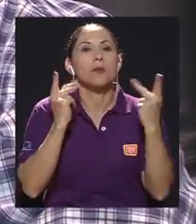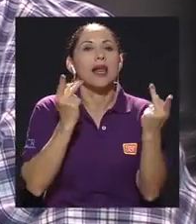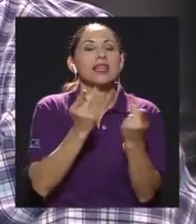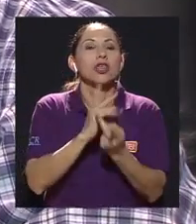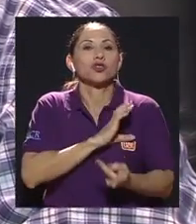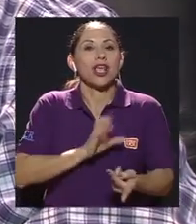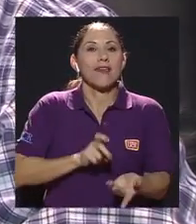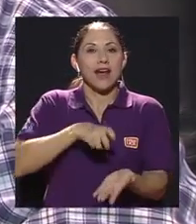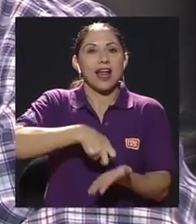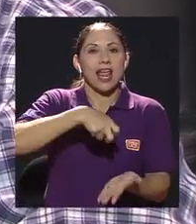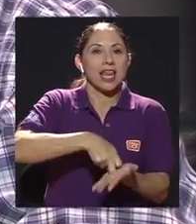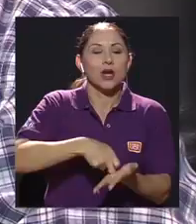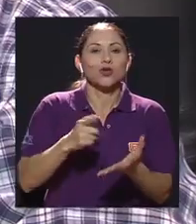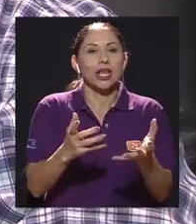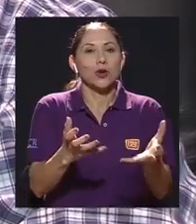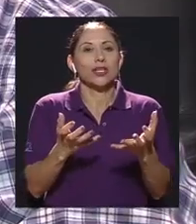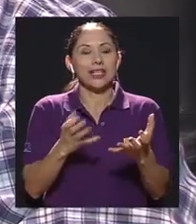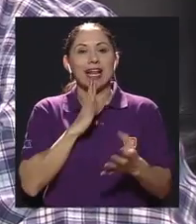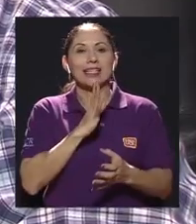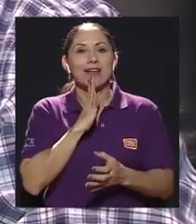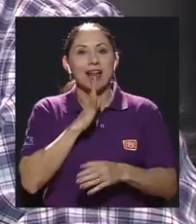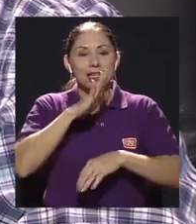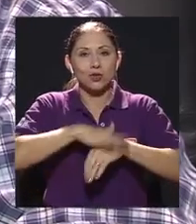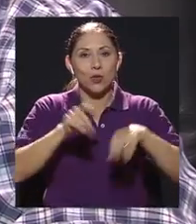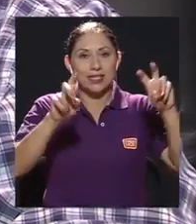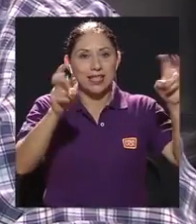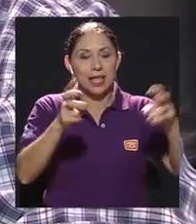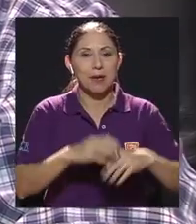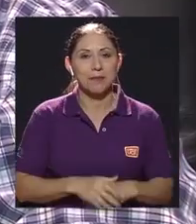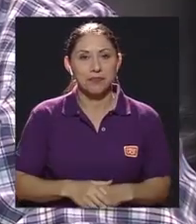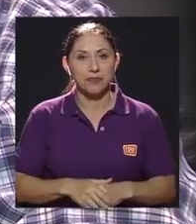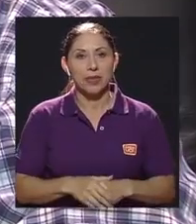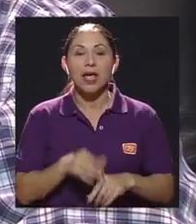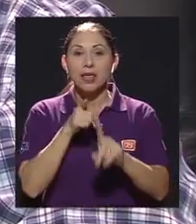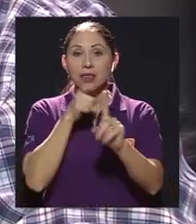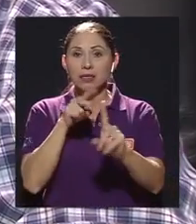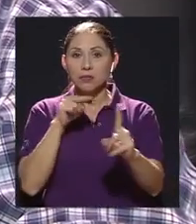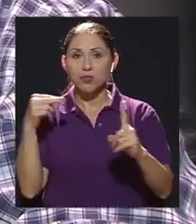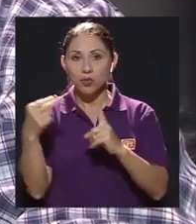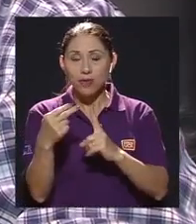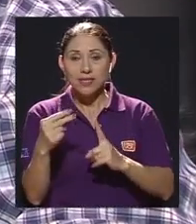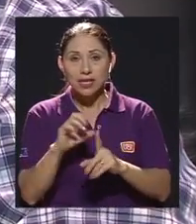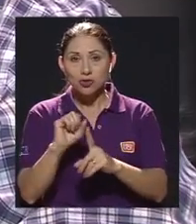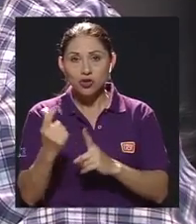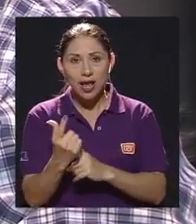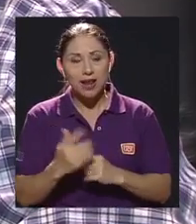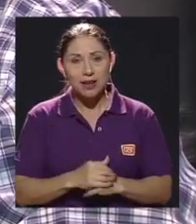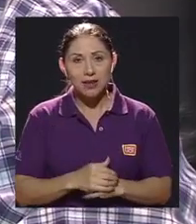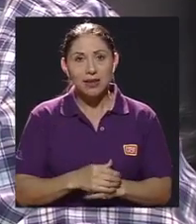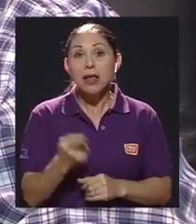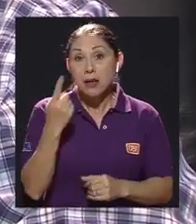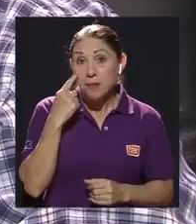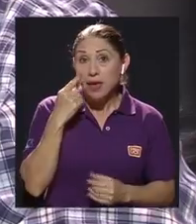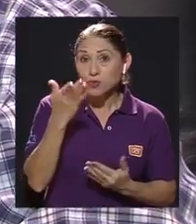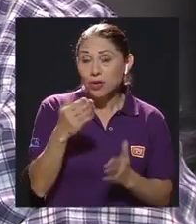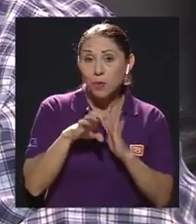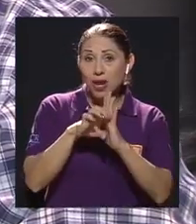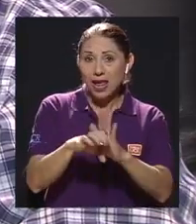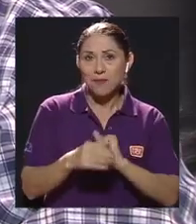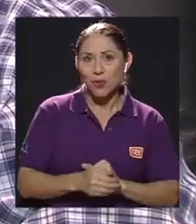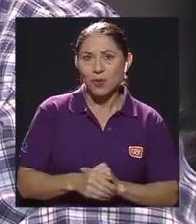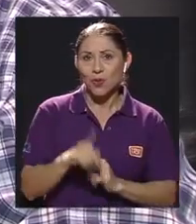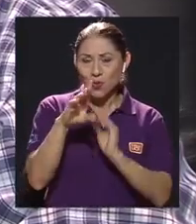quisiera que se hablara sobre ese tema. Desde el punto de vista social, vea usted, por ejemplo, un